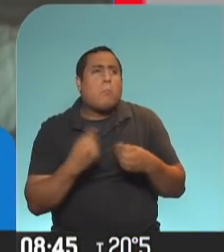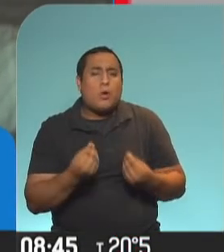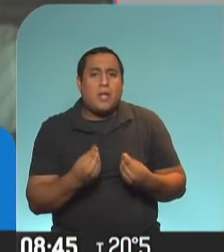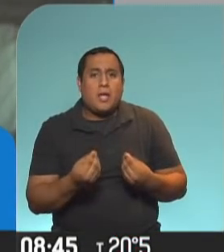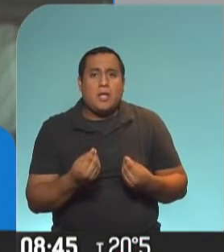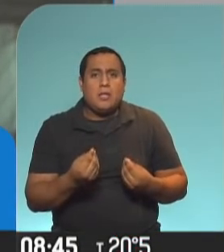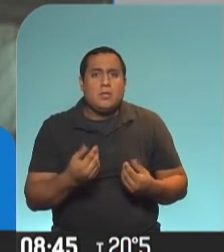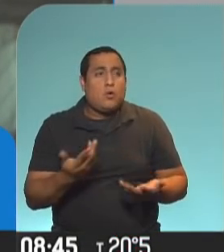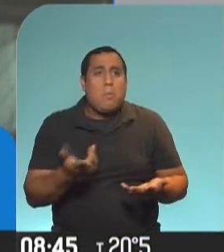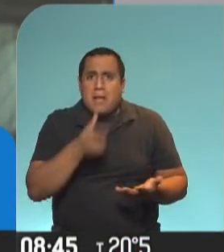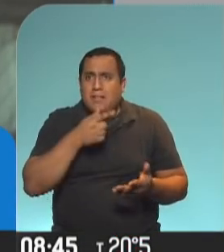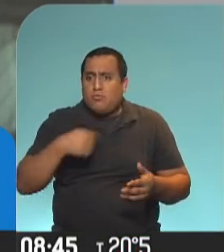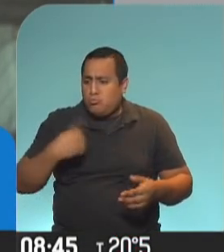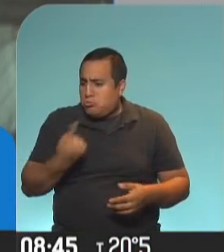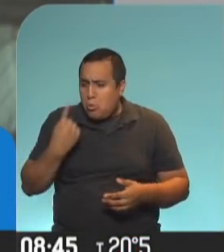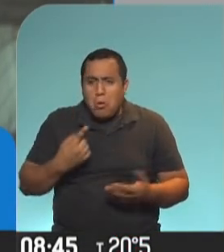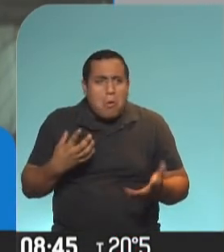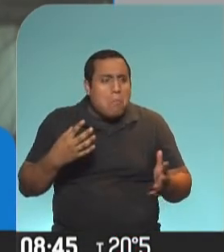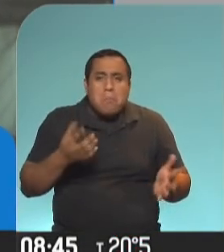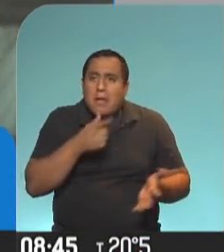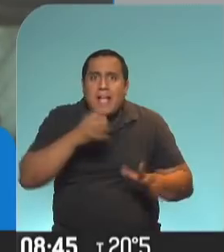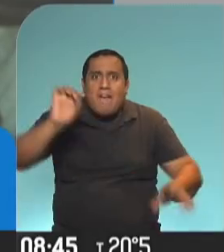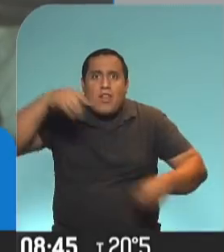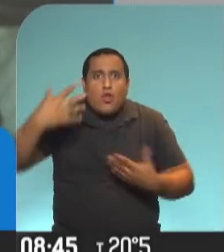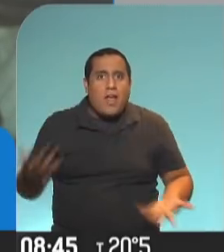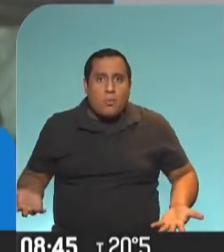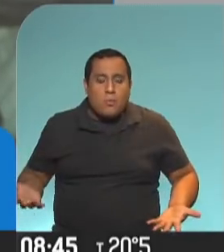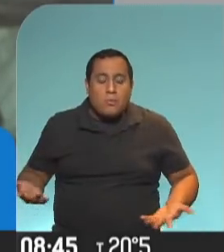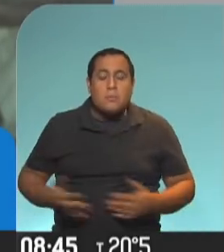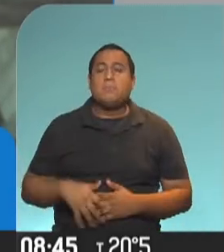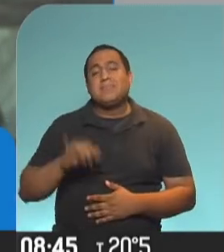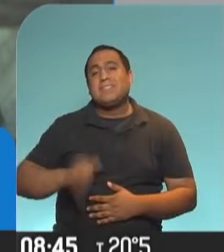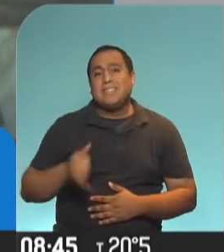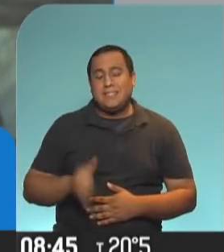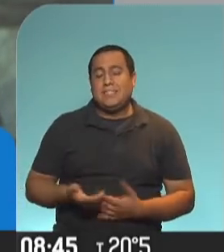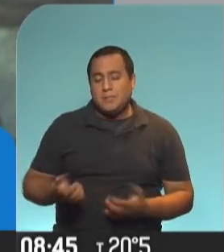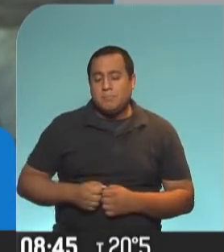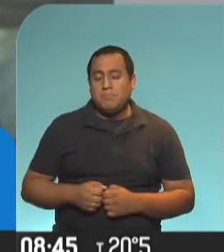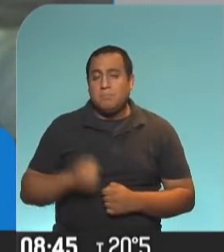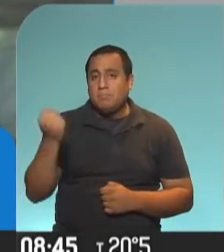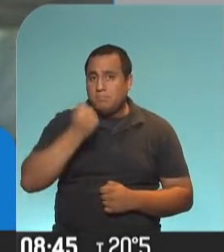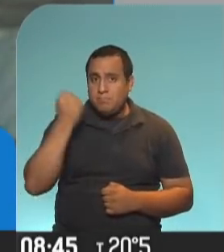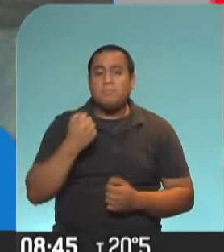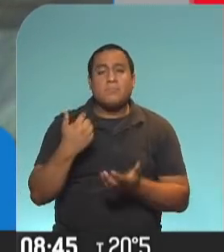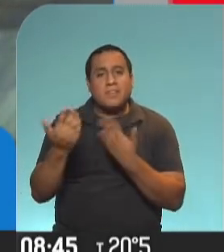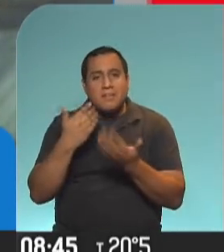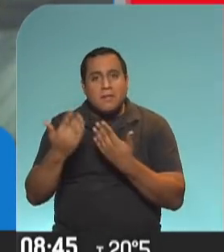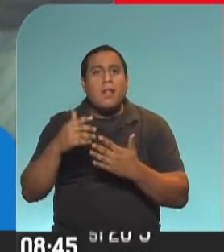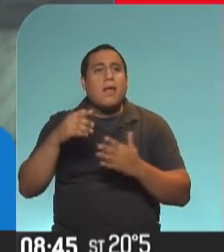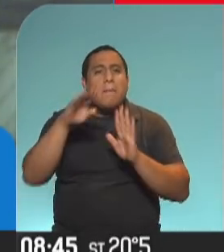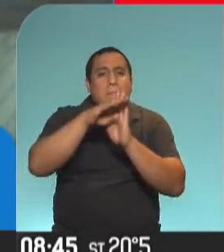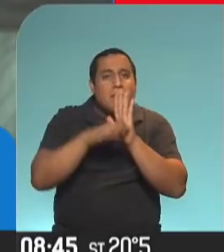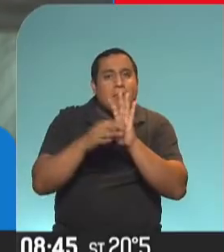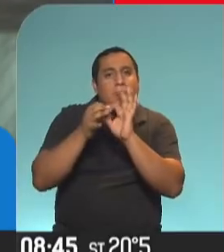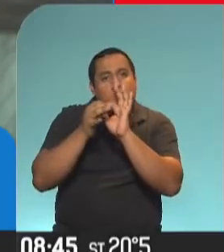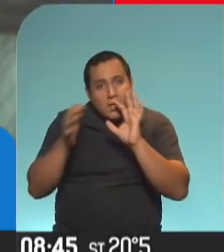uno está desamparado de alguna manera, ¿no? Sí, por eso digo que es imprescindible discutir reglas democráticas, sí,